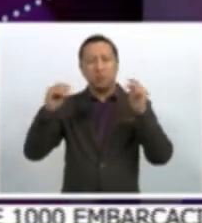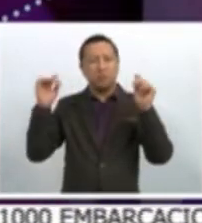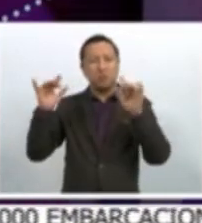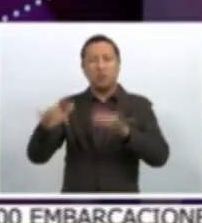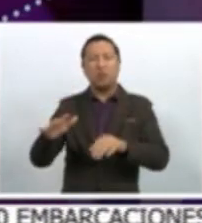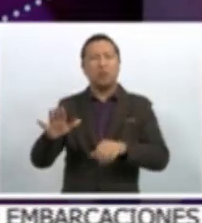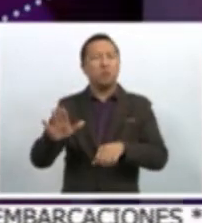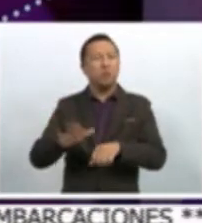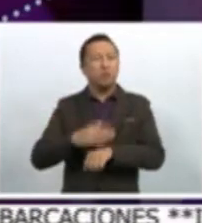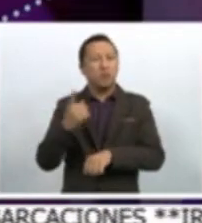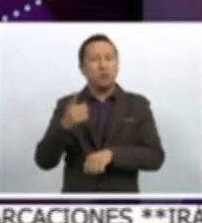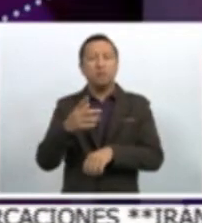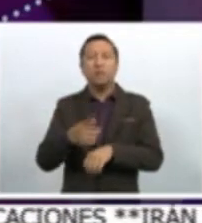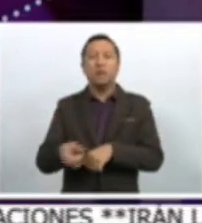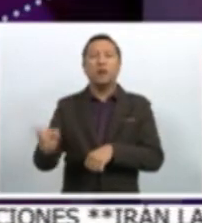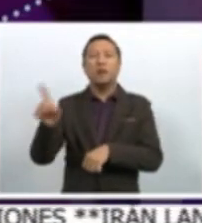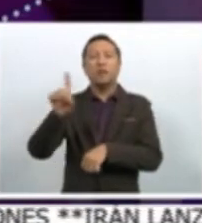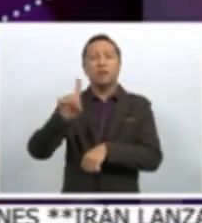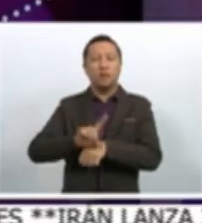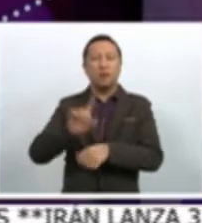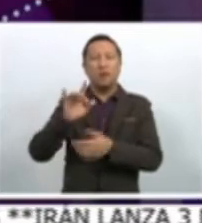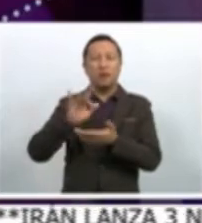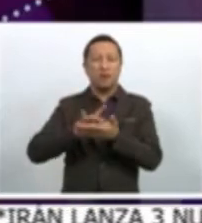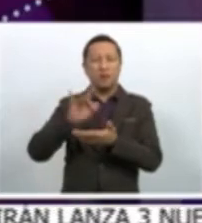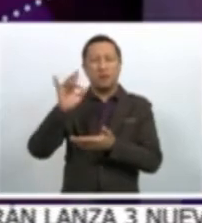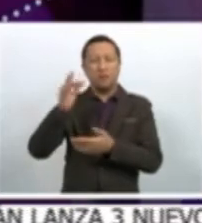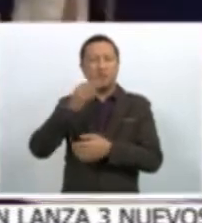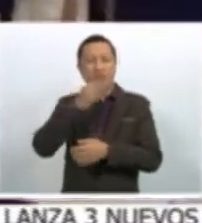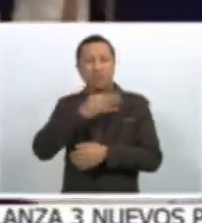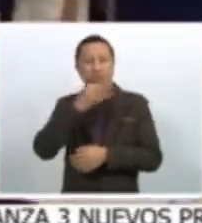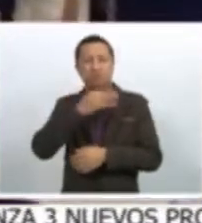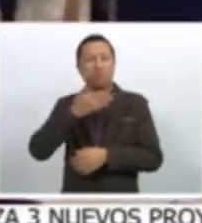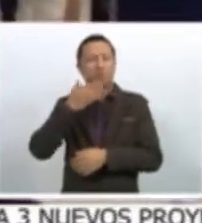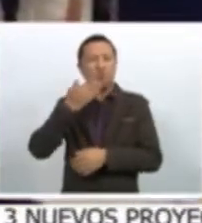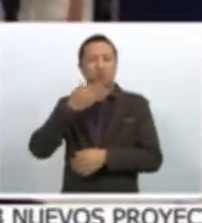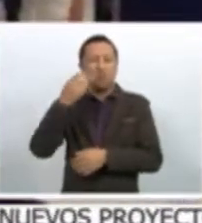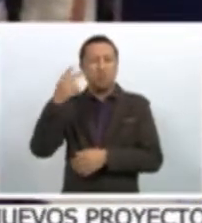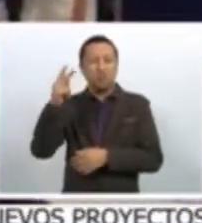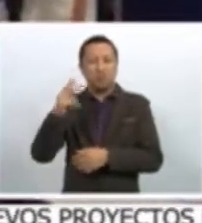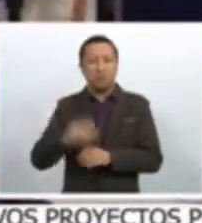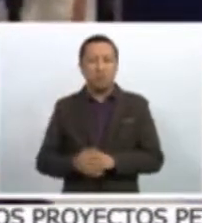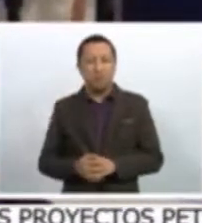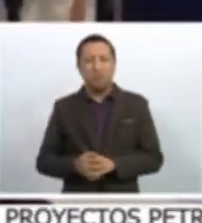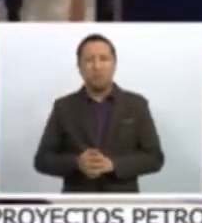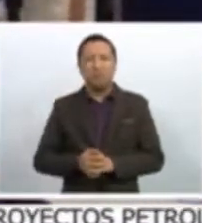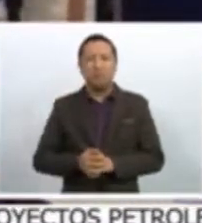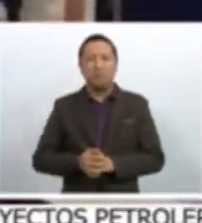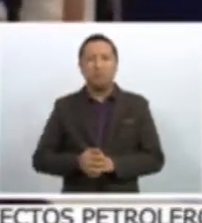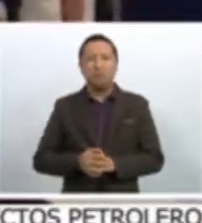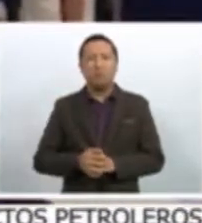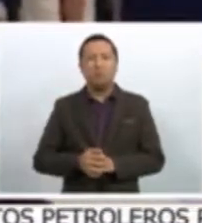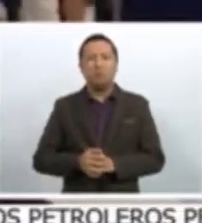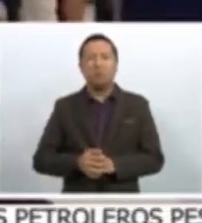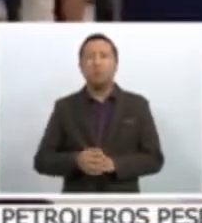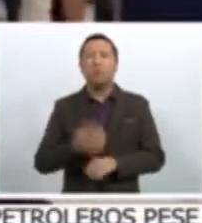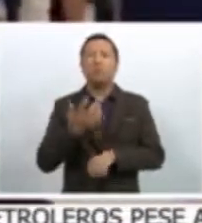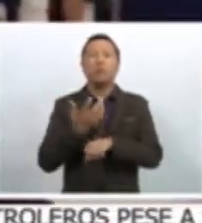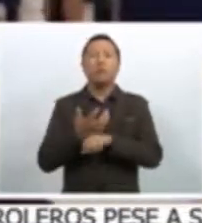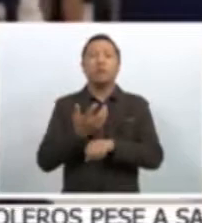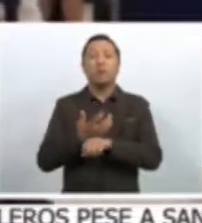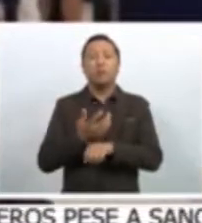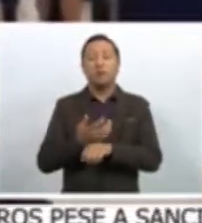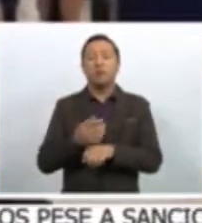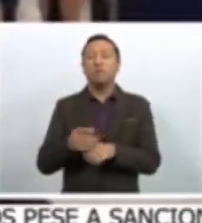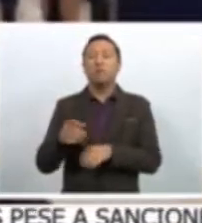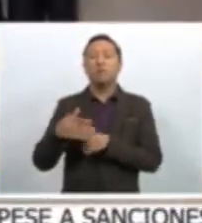de Gracias. La información nos la comparte Saraí Reyes. A partir de este jueves, el flujo turístico norteamericano empezará a registrar